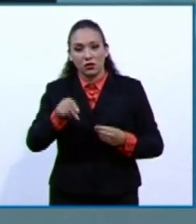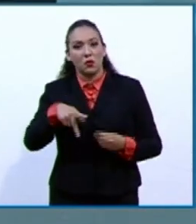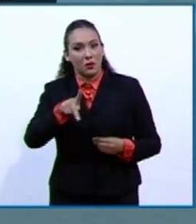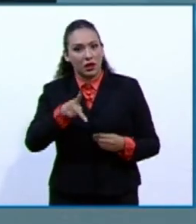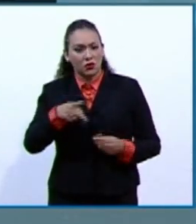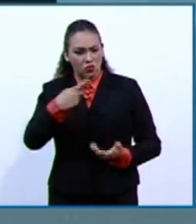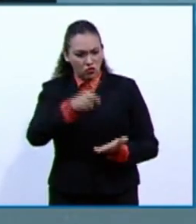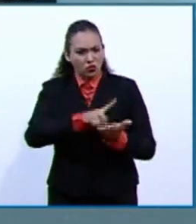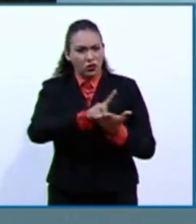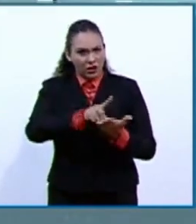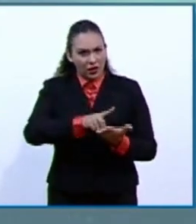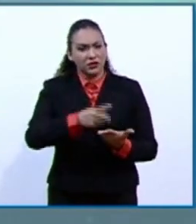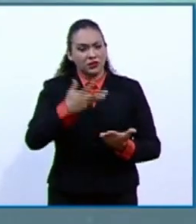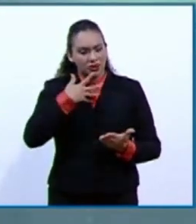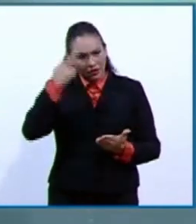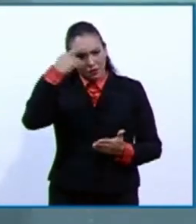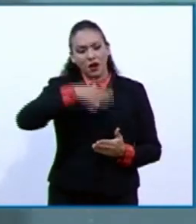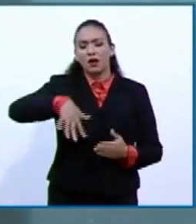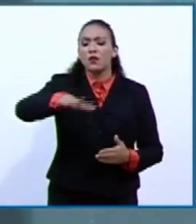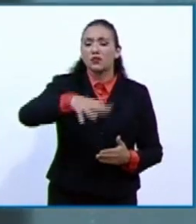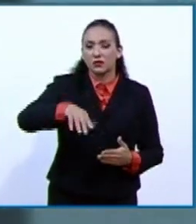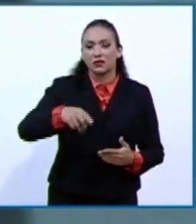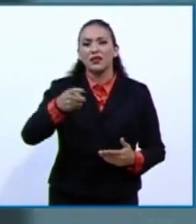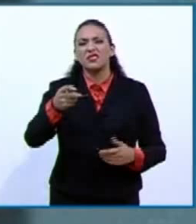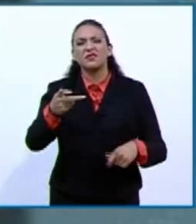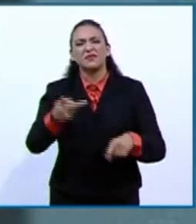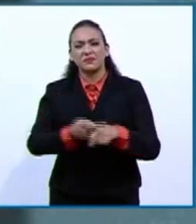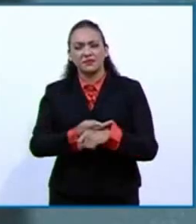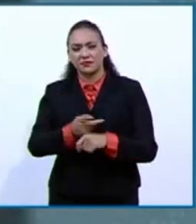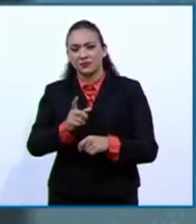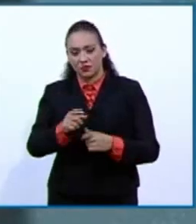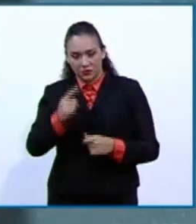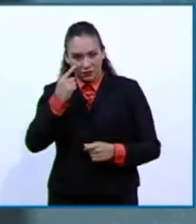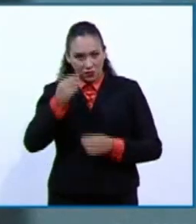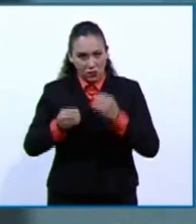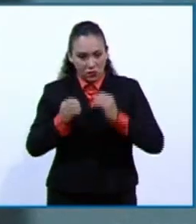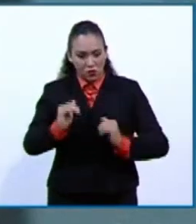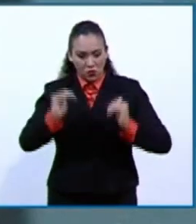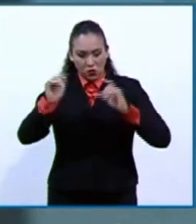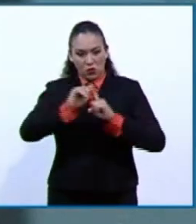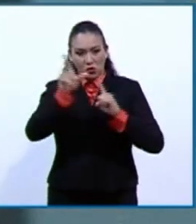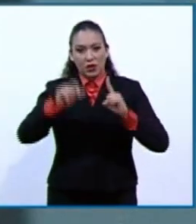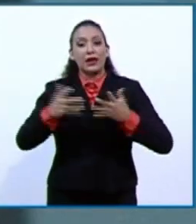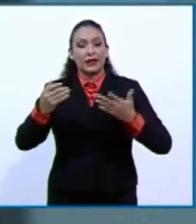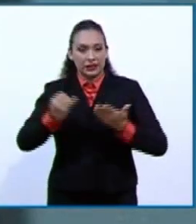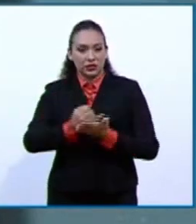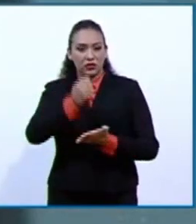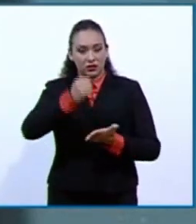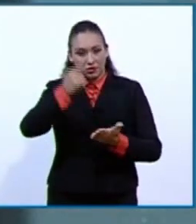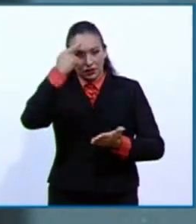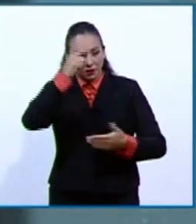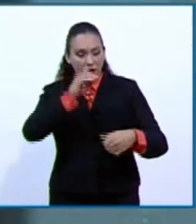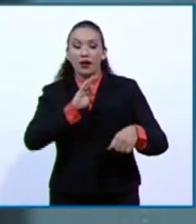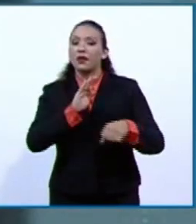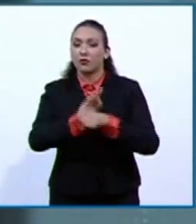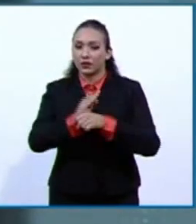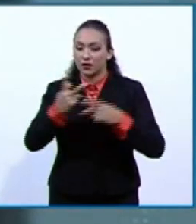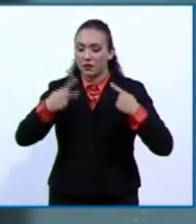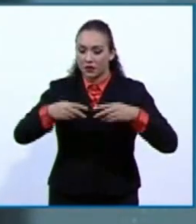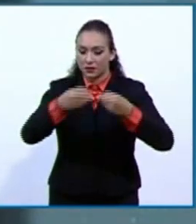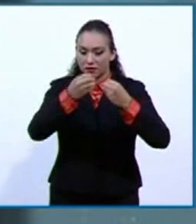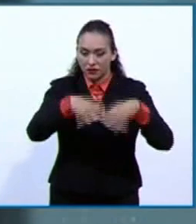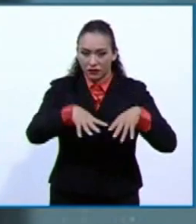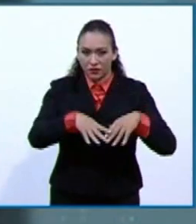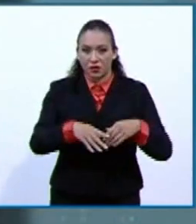Científico y Derechos Humanos de la Suprema Corte. Entre los efectos que tiene están garantizar la conservación de la patria potestad de la